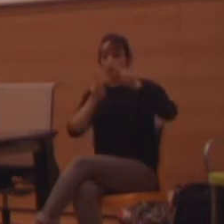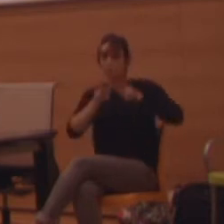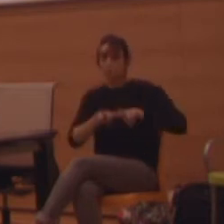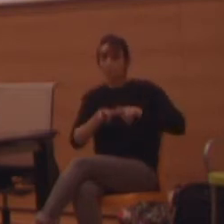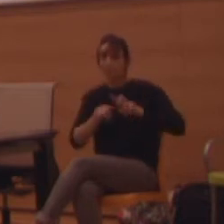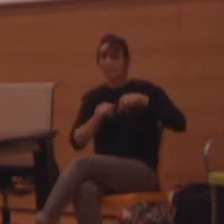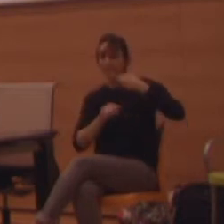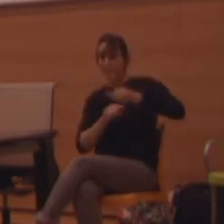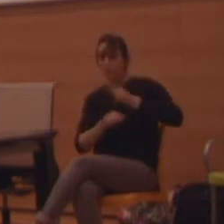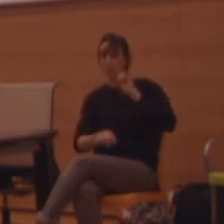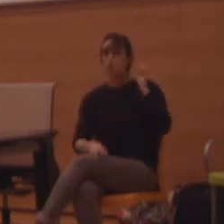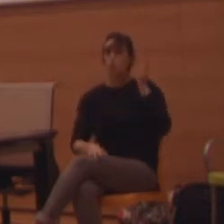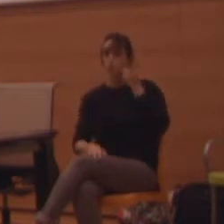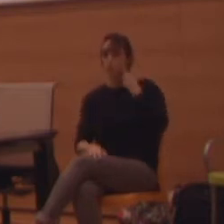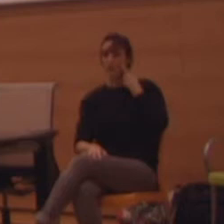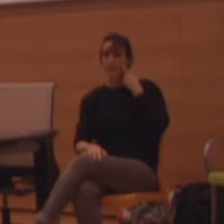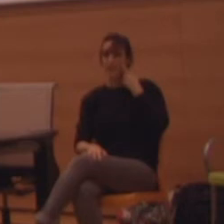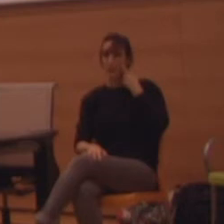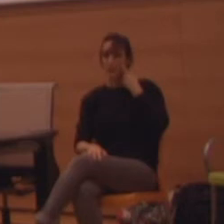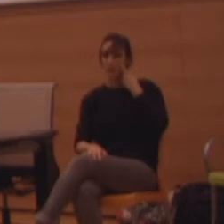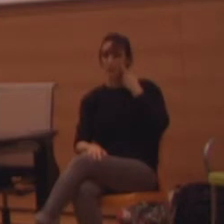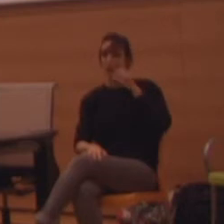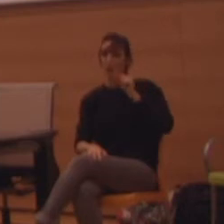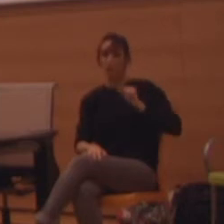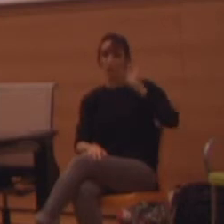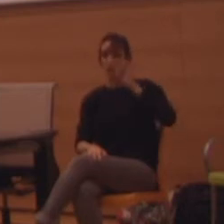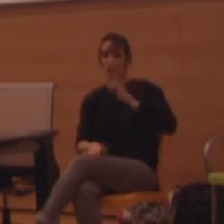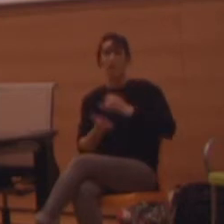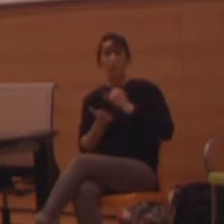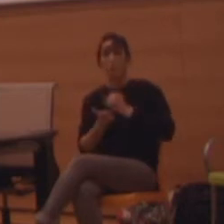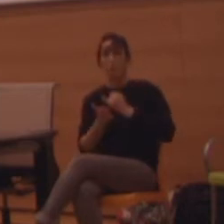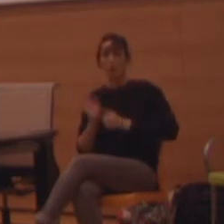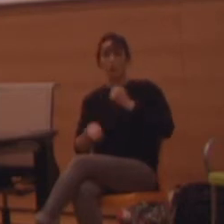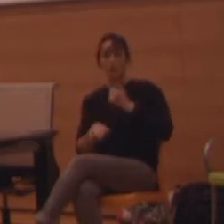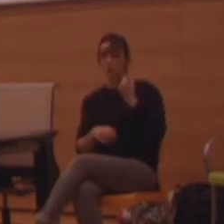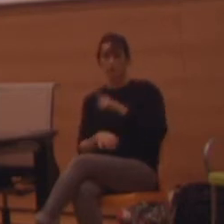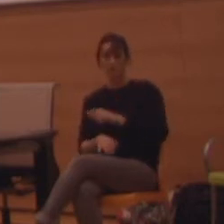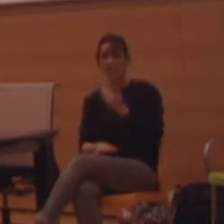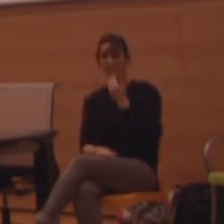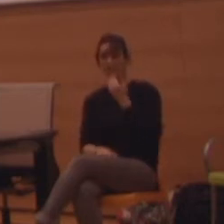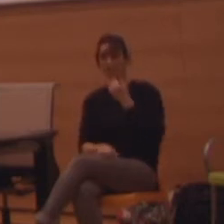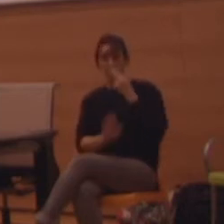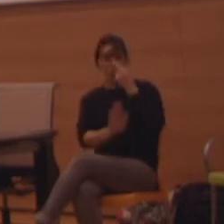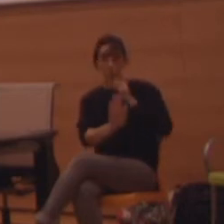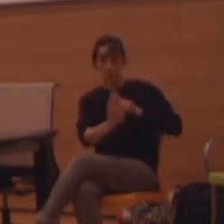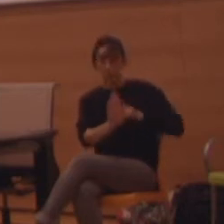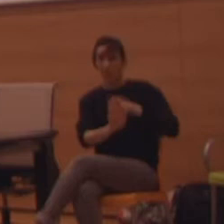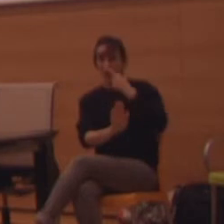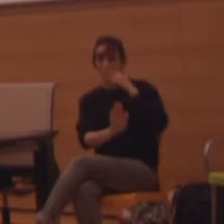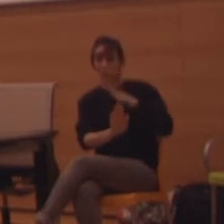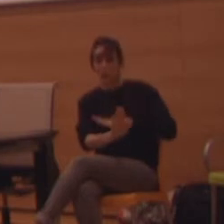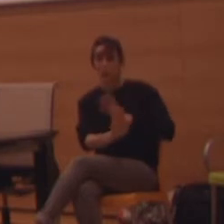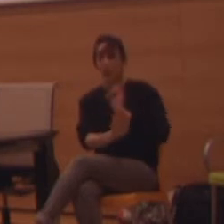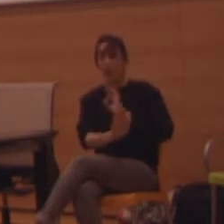diagnósticos al 100% sin tener que hacer más pruebas. Si vemos un pie que huele mal, con fetidez, tiene